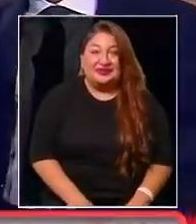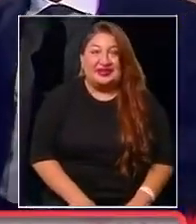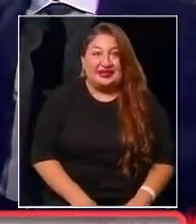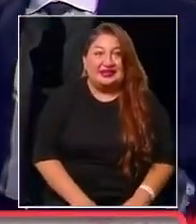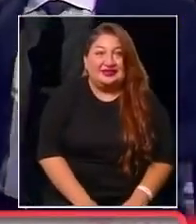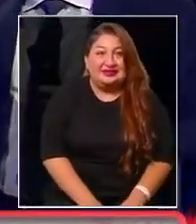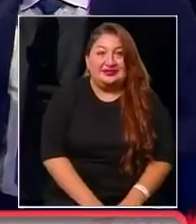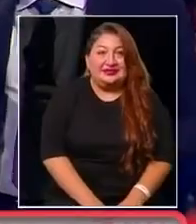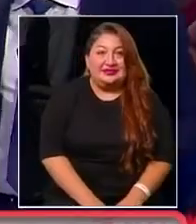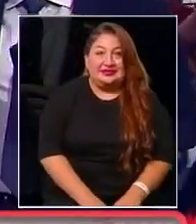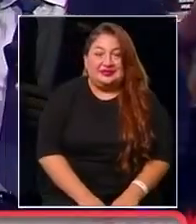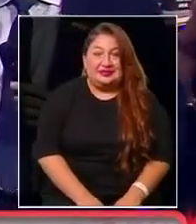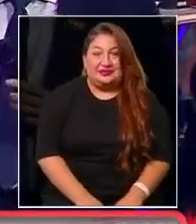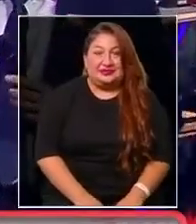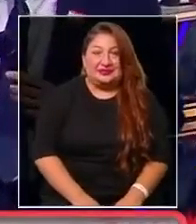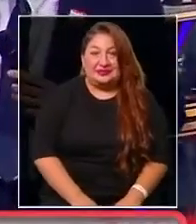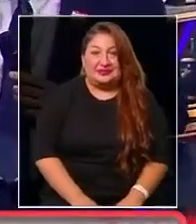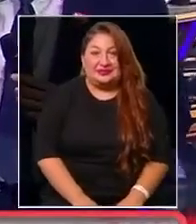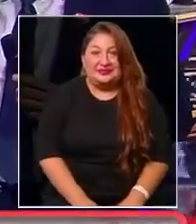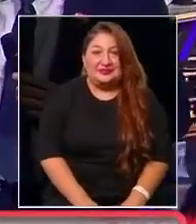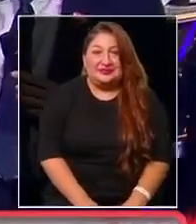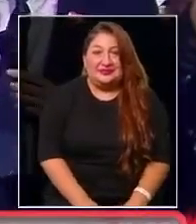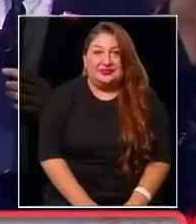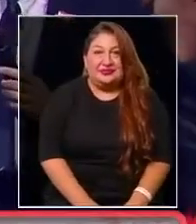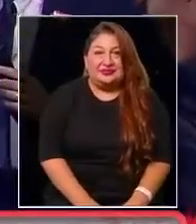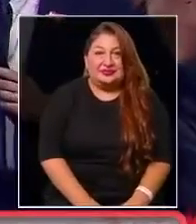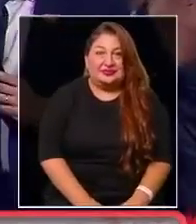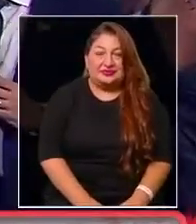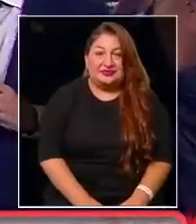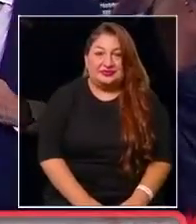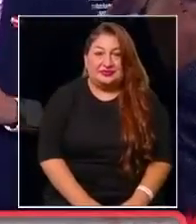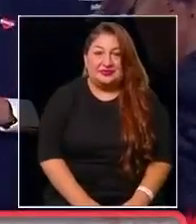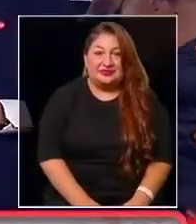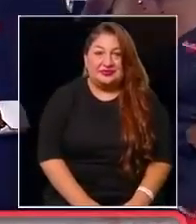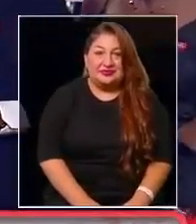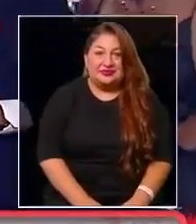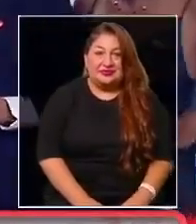ay ay muy bien vamos